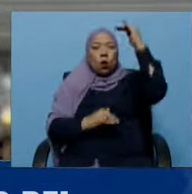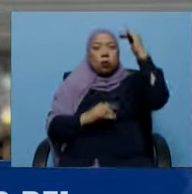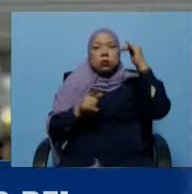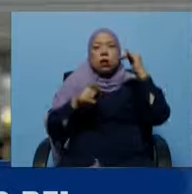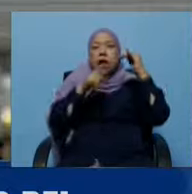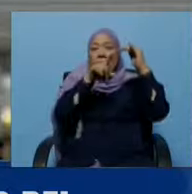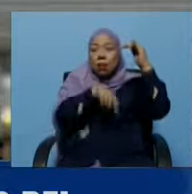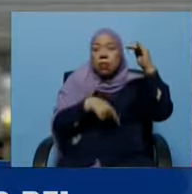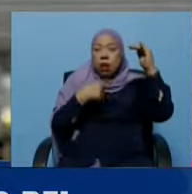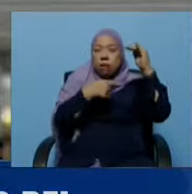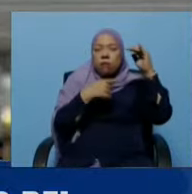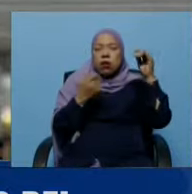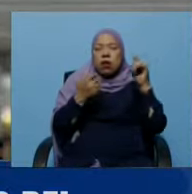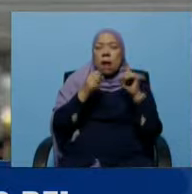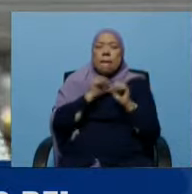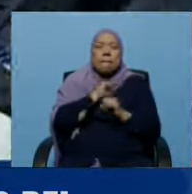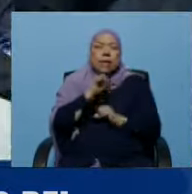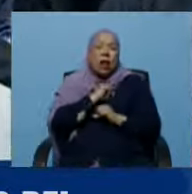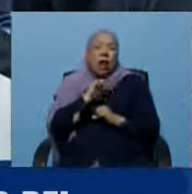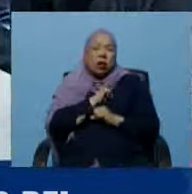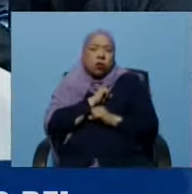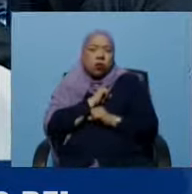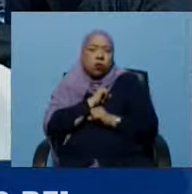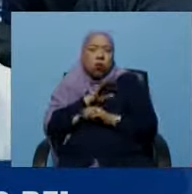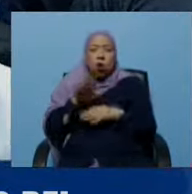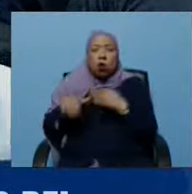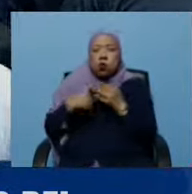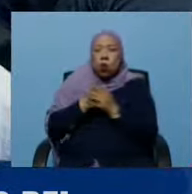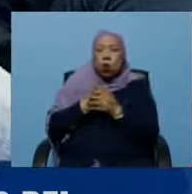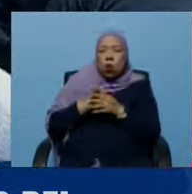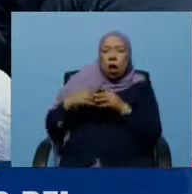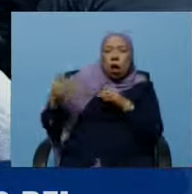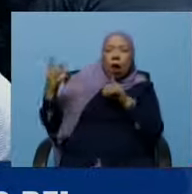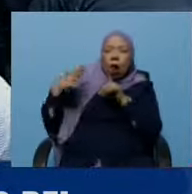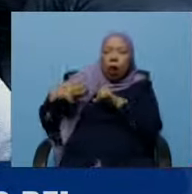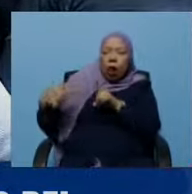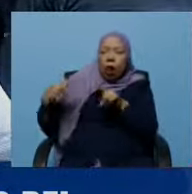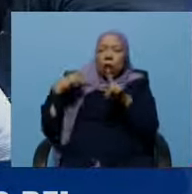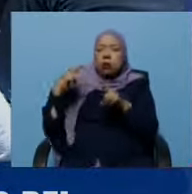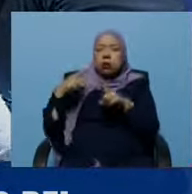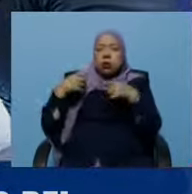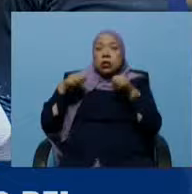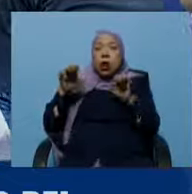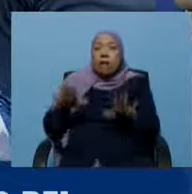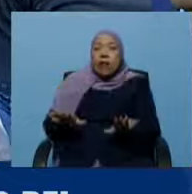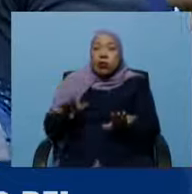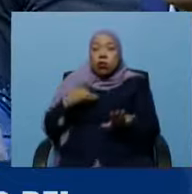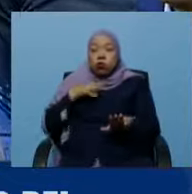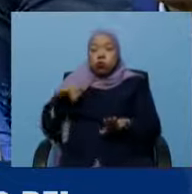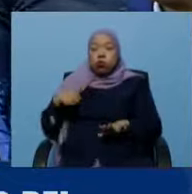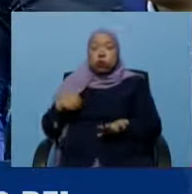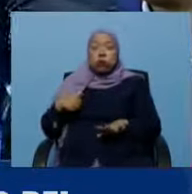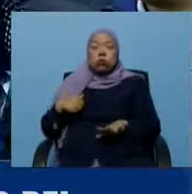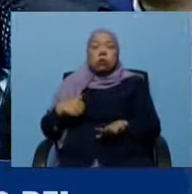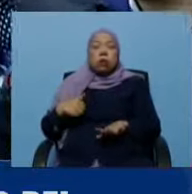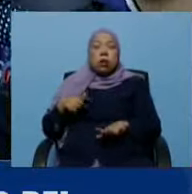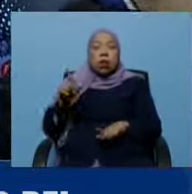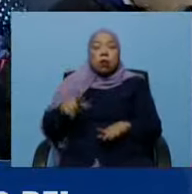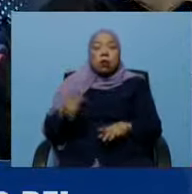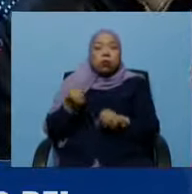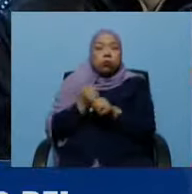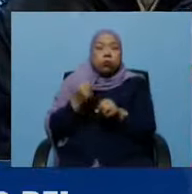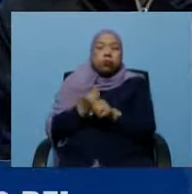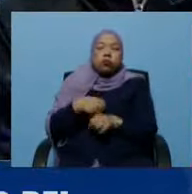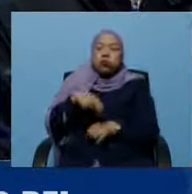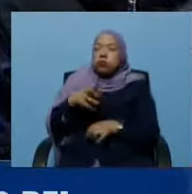trató de intimidarnos y que nos asustáramos y nos rindiéramos. Goliat trató de destruirnos y no pudo